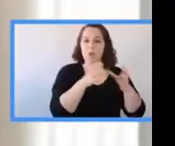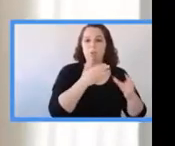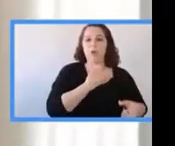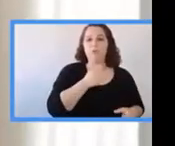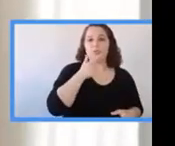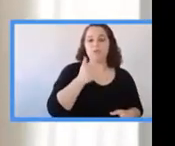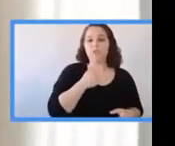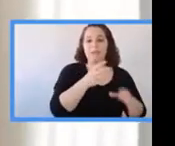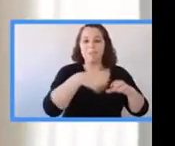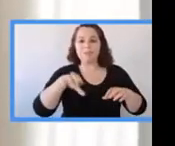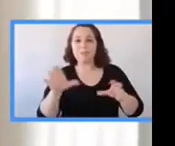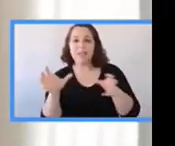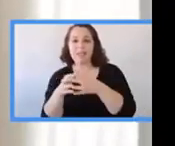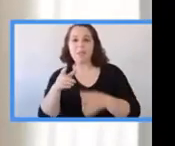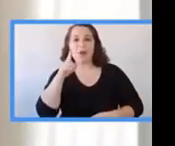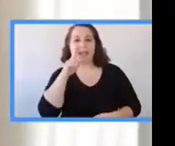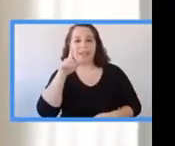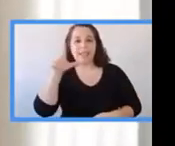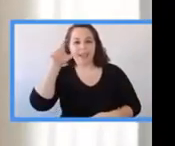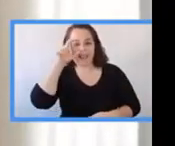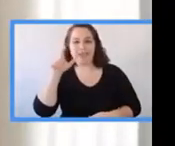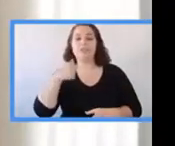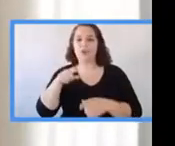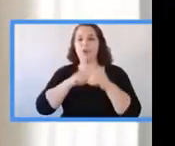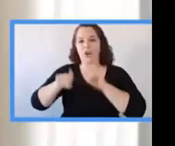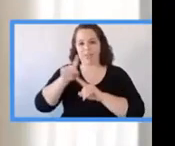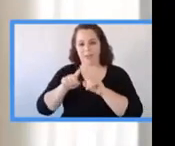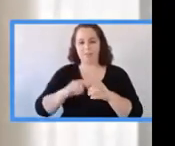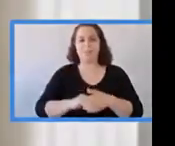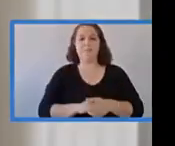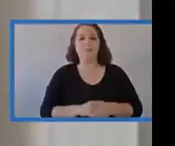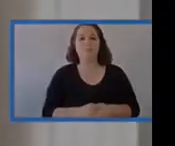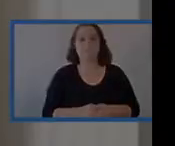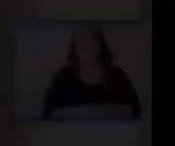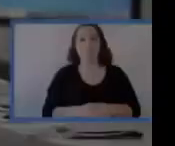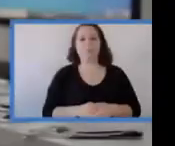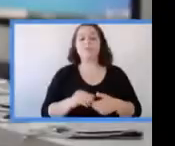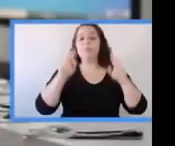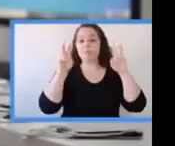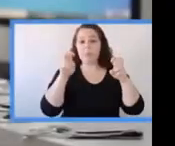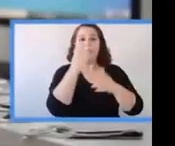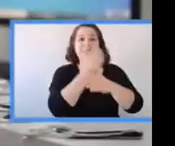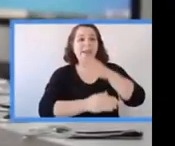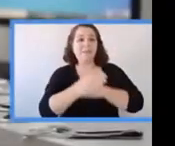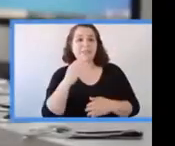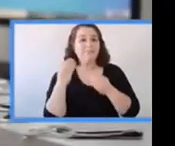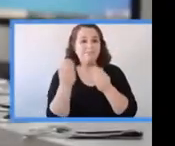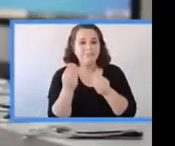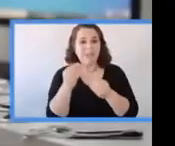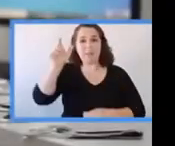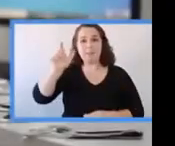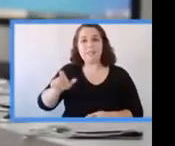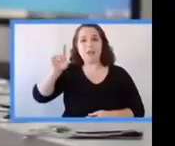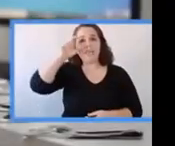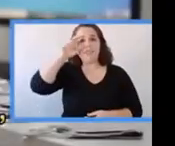psicóloga, y en Casa Fusa coordino el equipo de interrupción voluntaria del embarazo. Decimos que la discapacidad se da